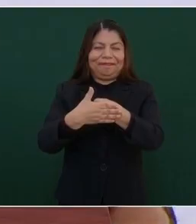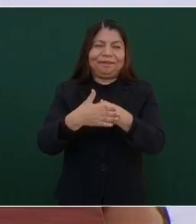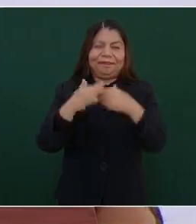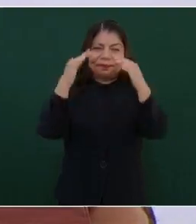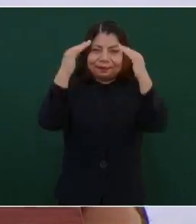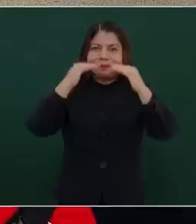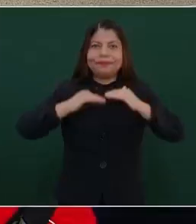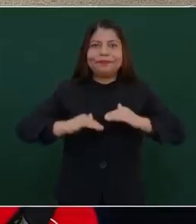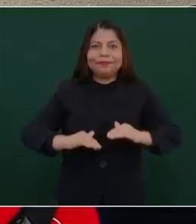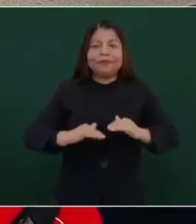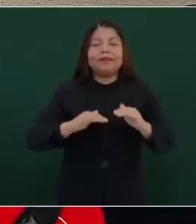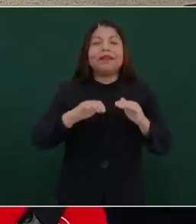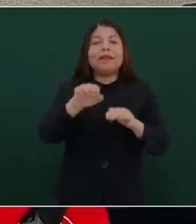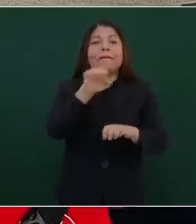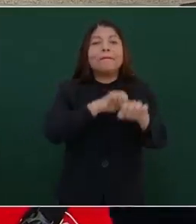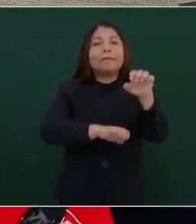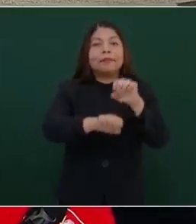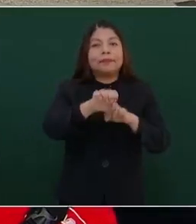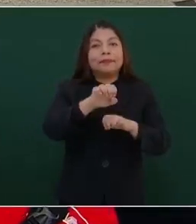que